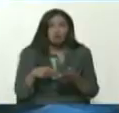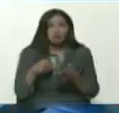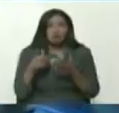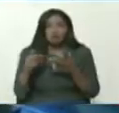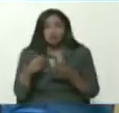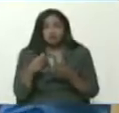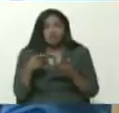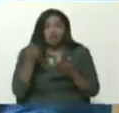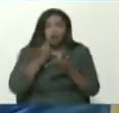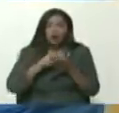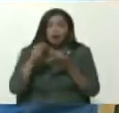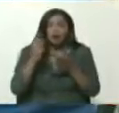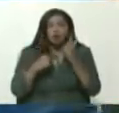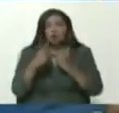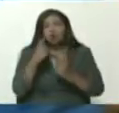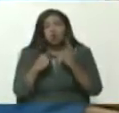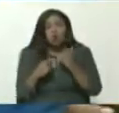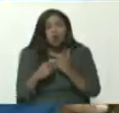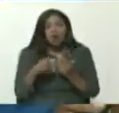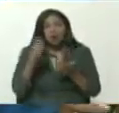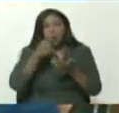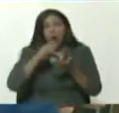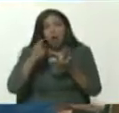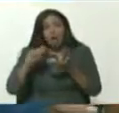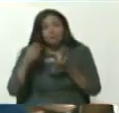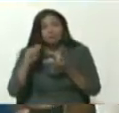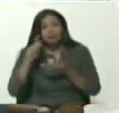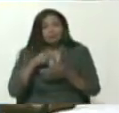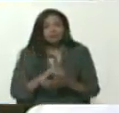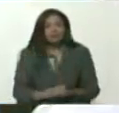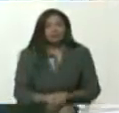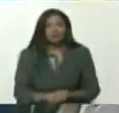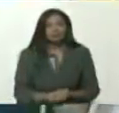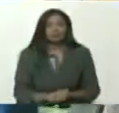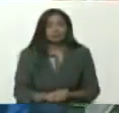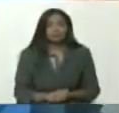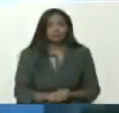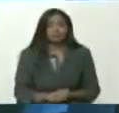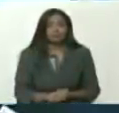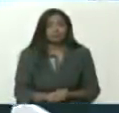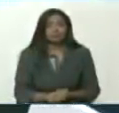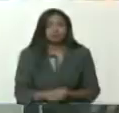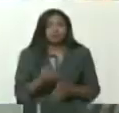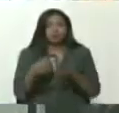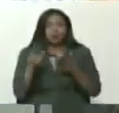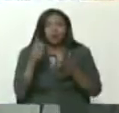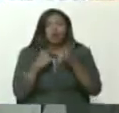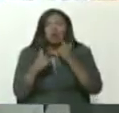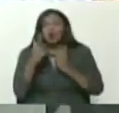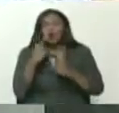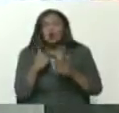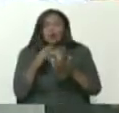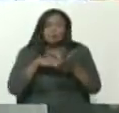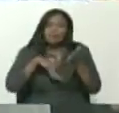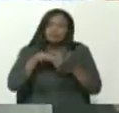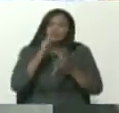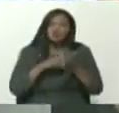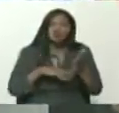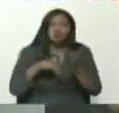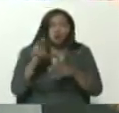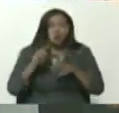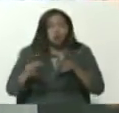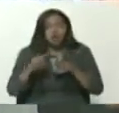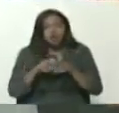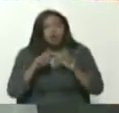los creyones, los lápices. Y los otros tienen la témpera, tienen la pintura de la de los niñitos